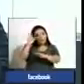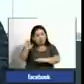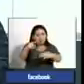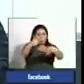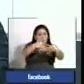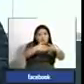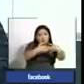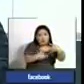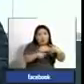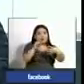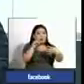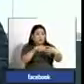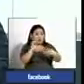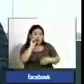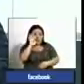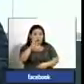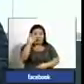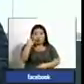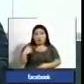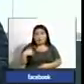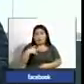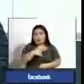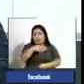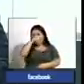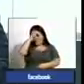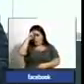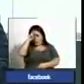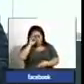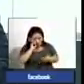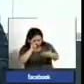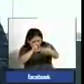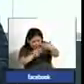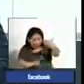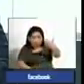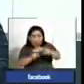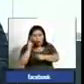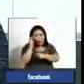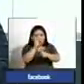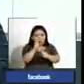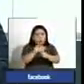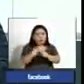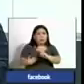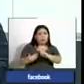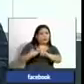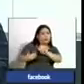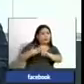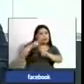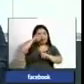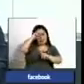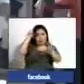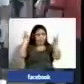domiciliar. Tras esto, el Ministerio de Trabajo ha recibido miles de denuncias de acoso laboral.